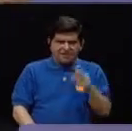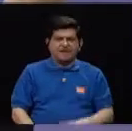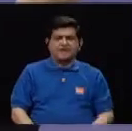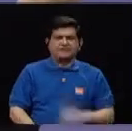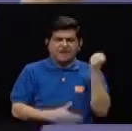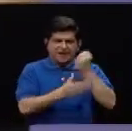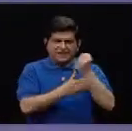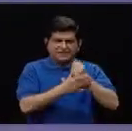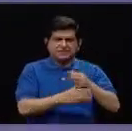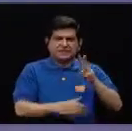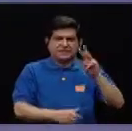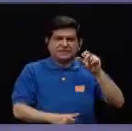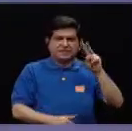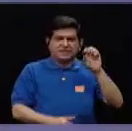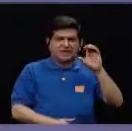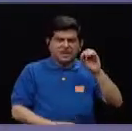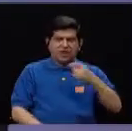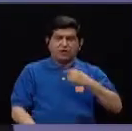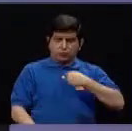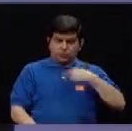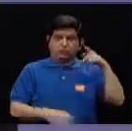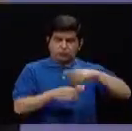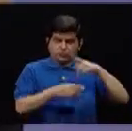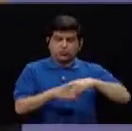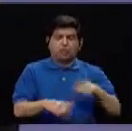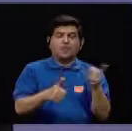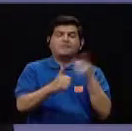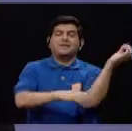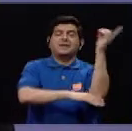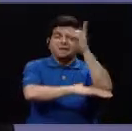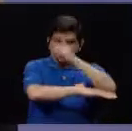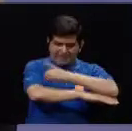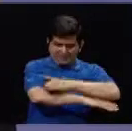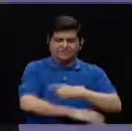de Asesinato en el Meneo, me tocaba a mí. Entonces